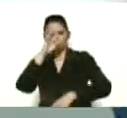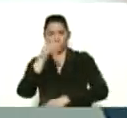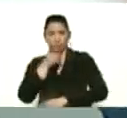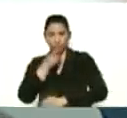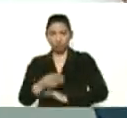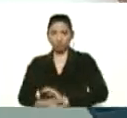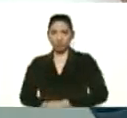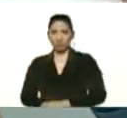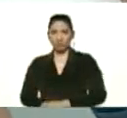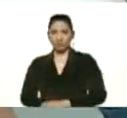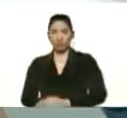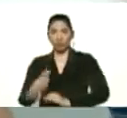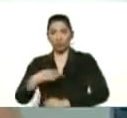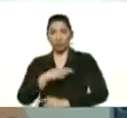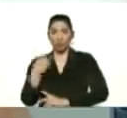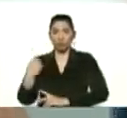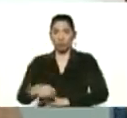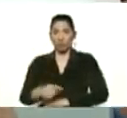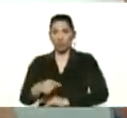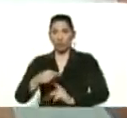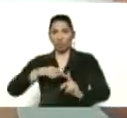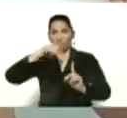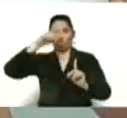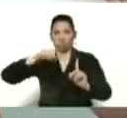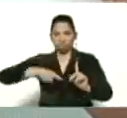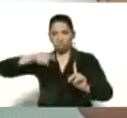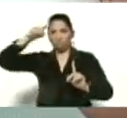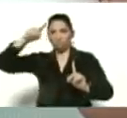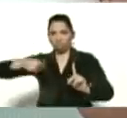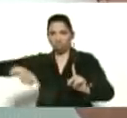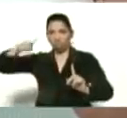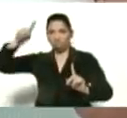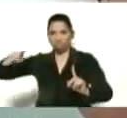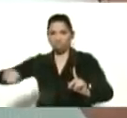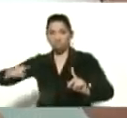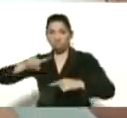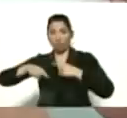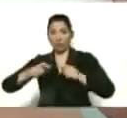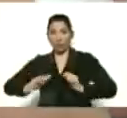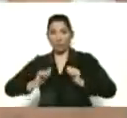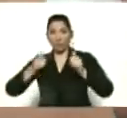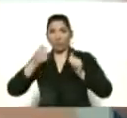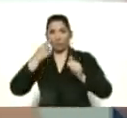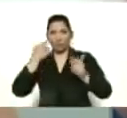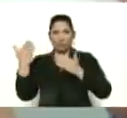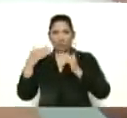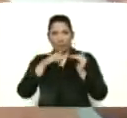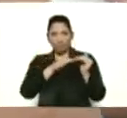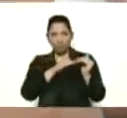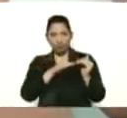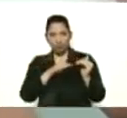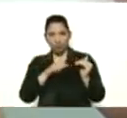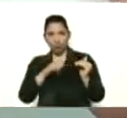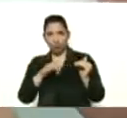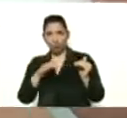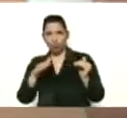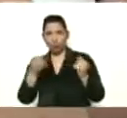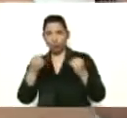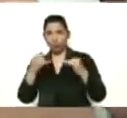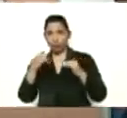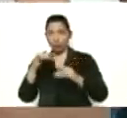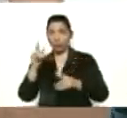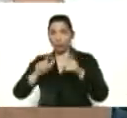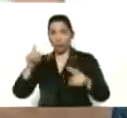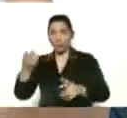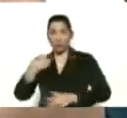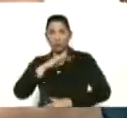Dominicana, tuvimos varios picos de casos. Luego empieza a notarse el aplanamiento de la curva en los números de casos que aparecían por